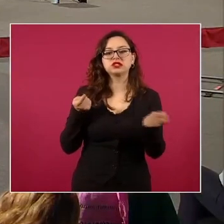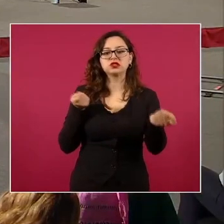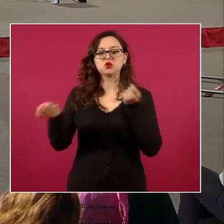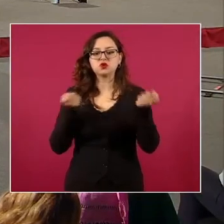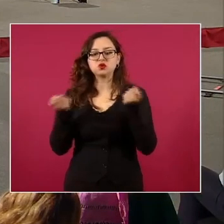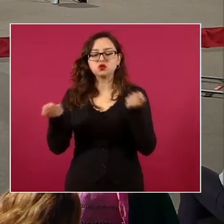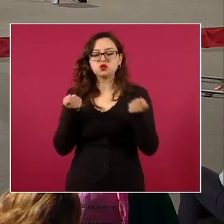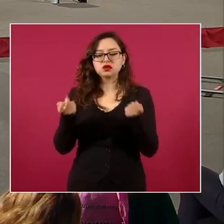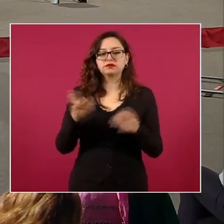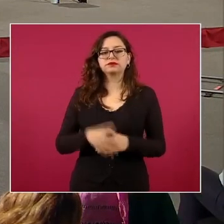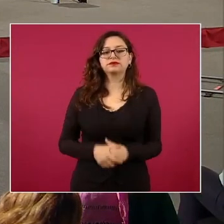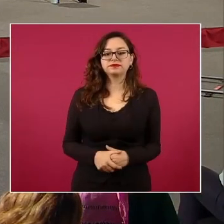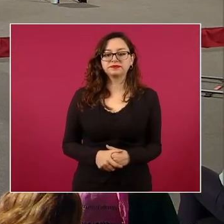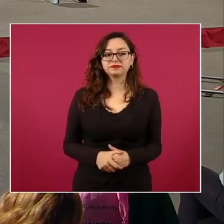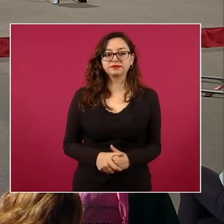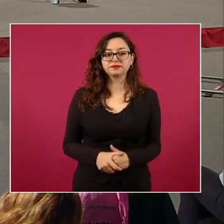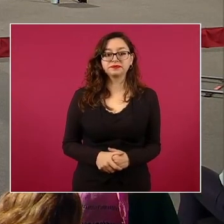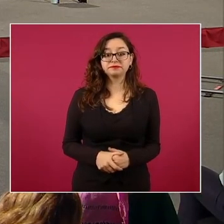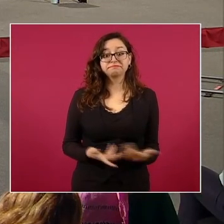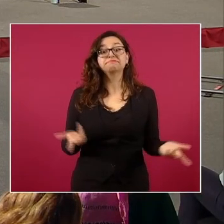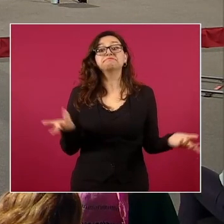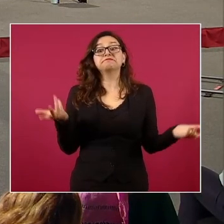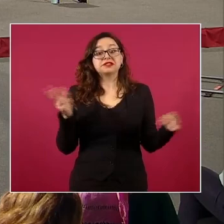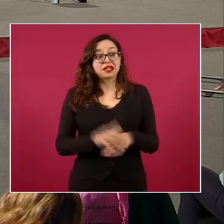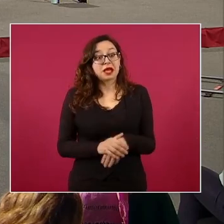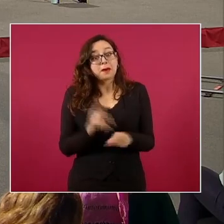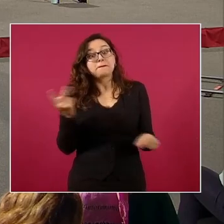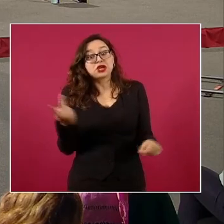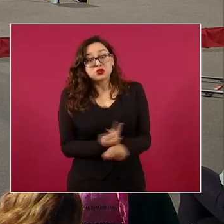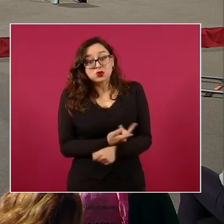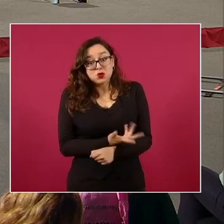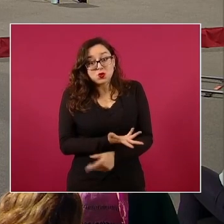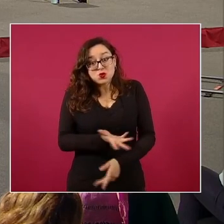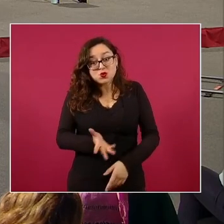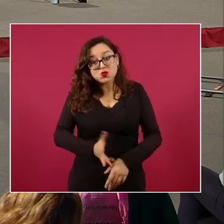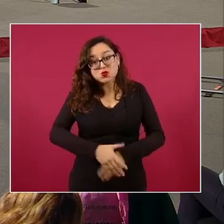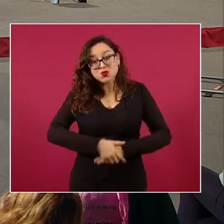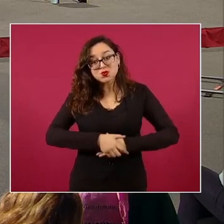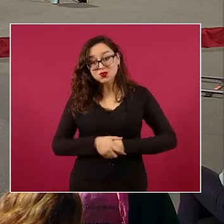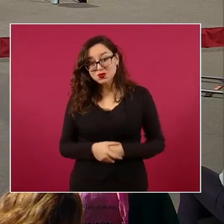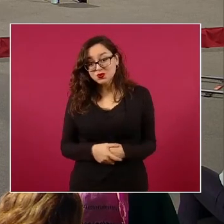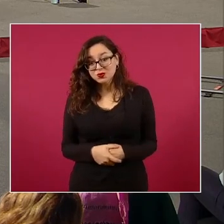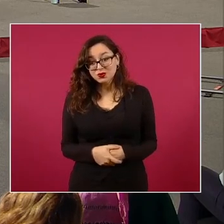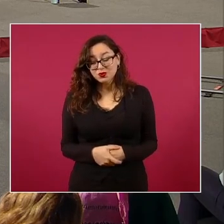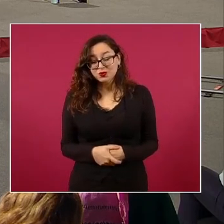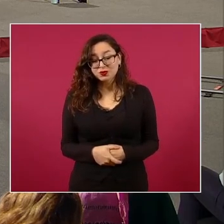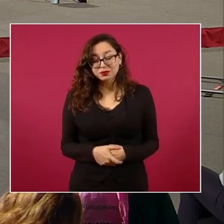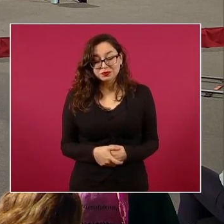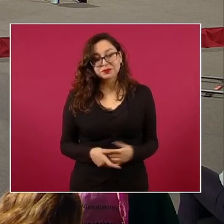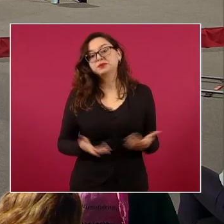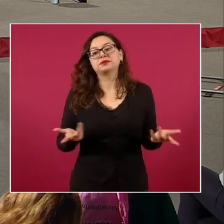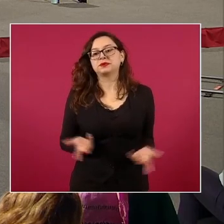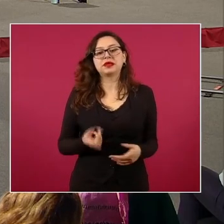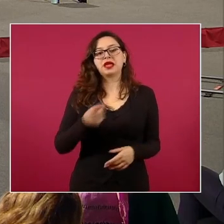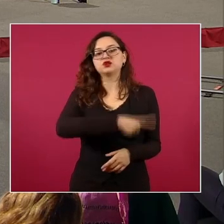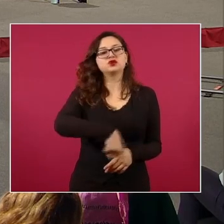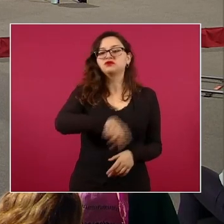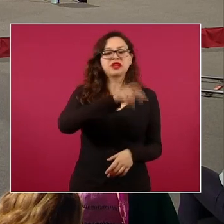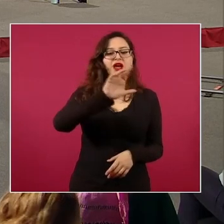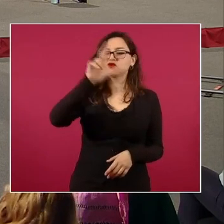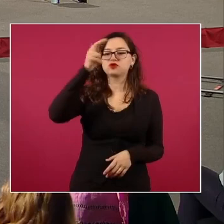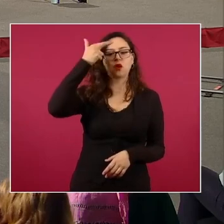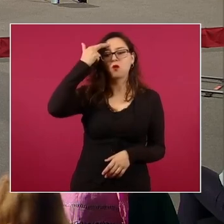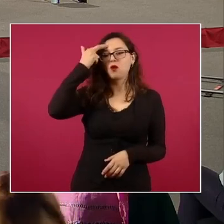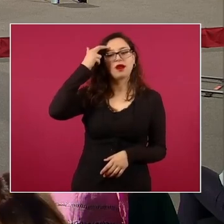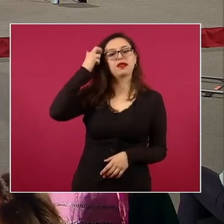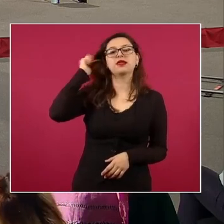autoridades. ¡Cómo bien! Pero de sus críticas a la autoridad electoral ya no se